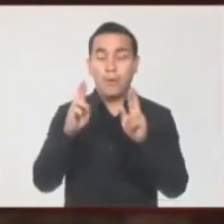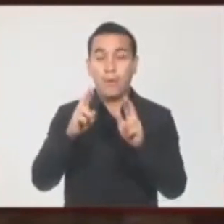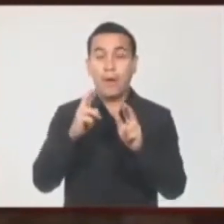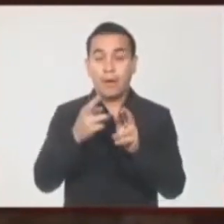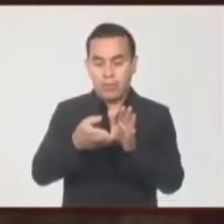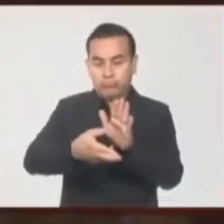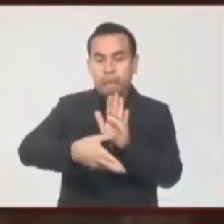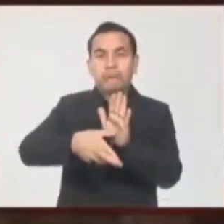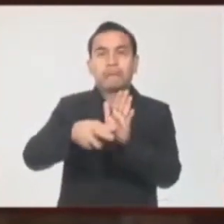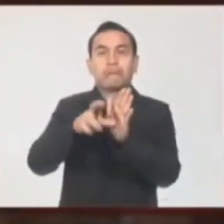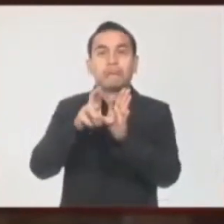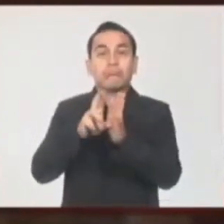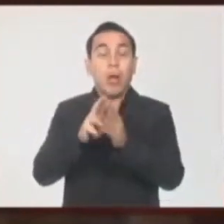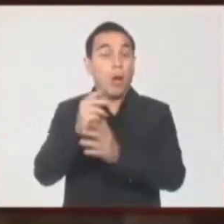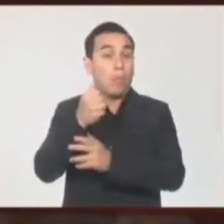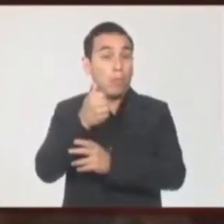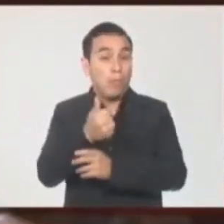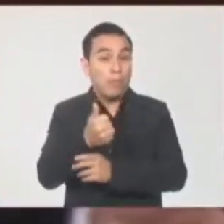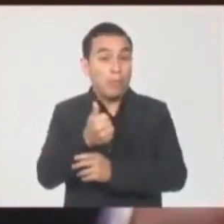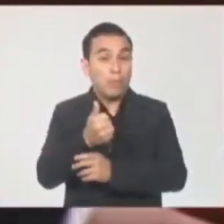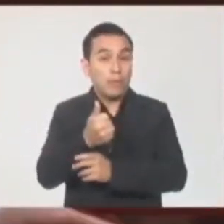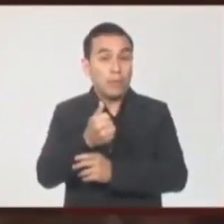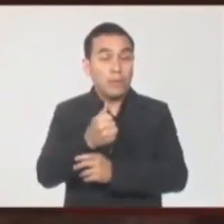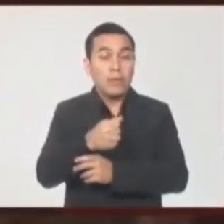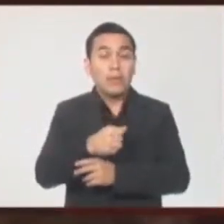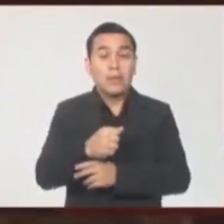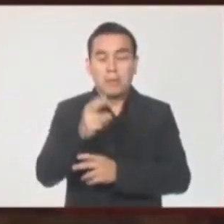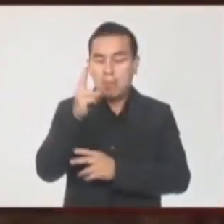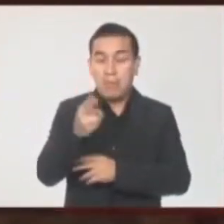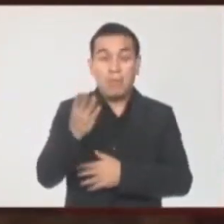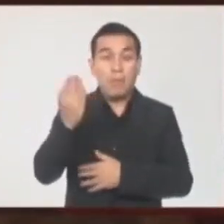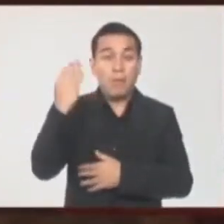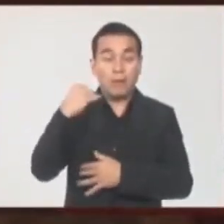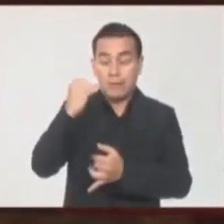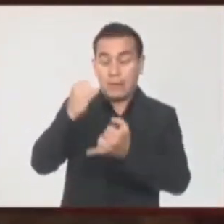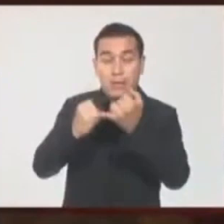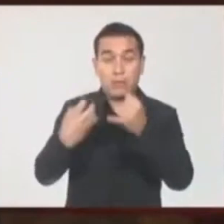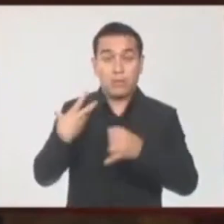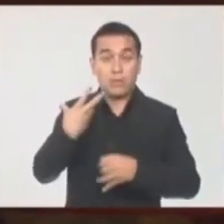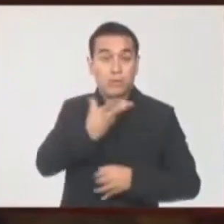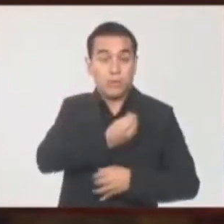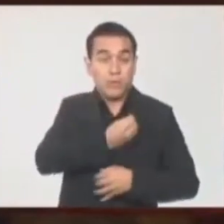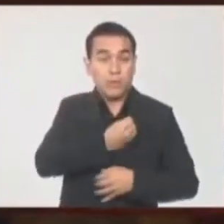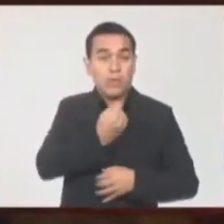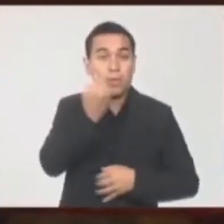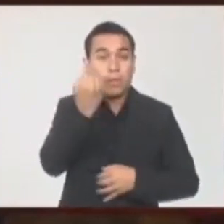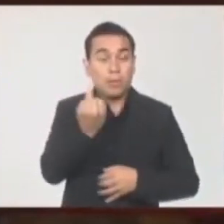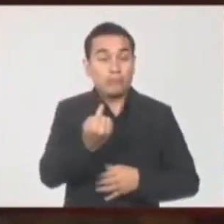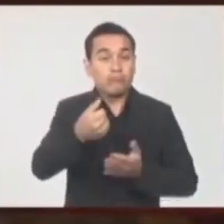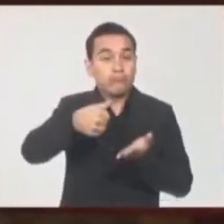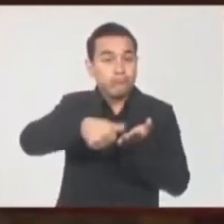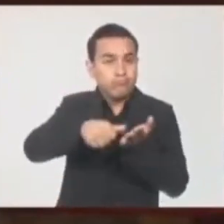regresado al camino correcto, en el que lo dejamos cuando terminó nuestro periodo en la Alcaldía de San Salvador.